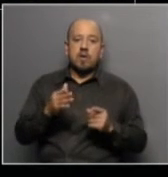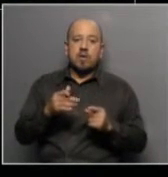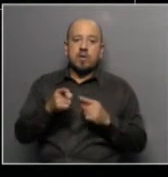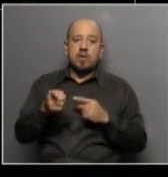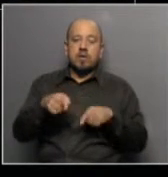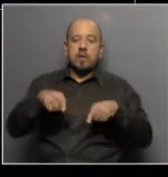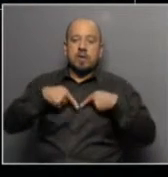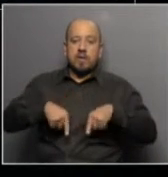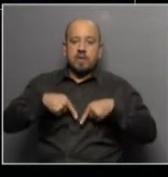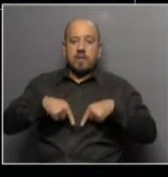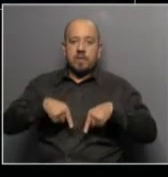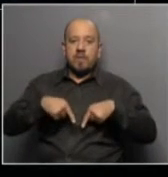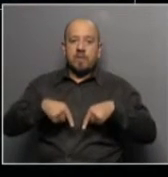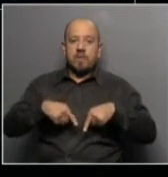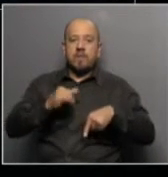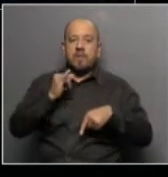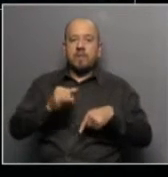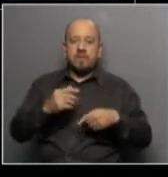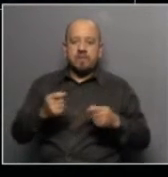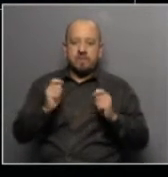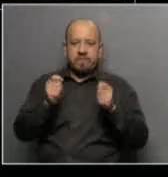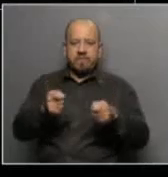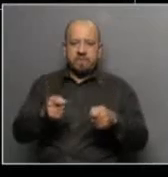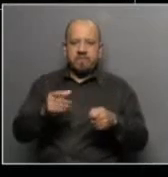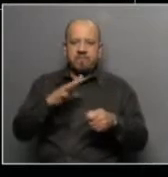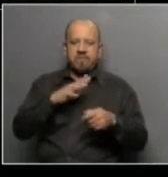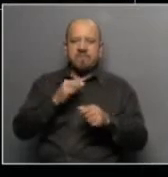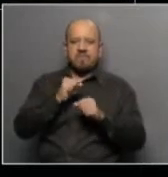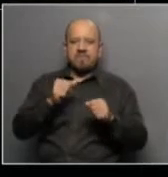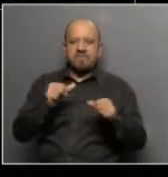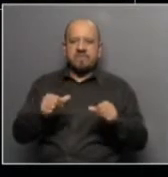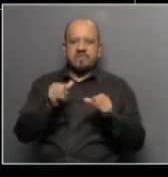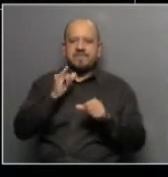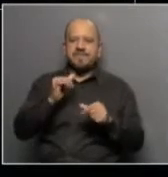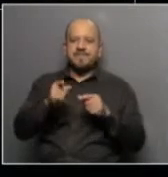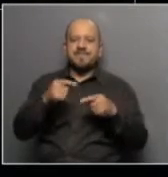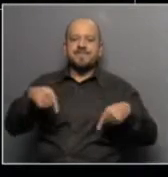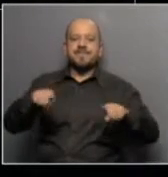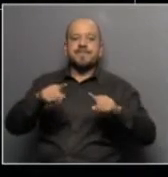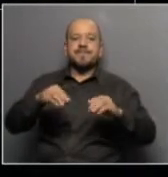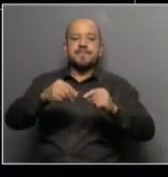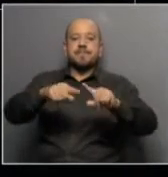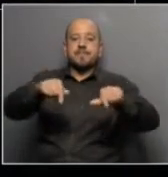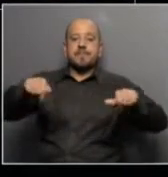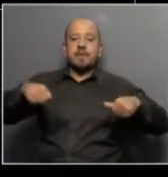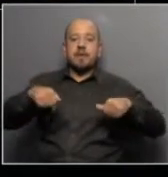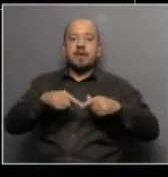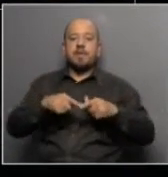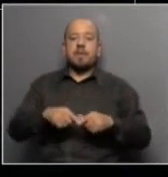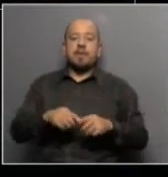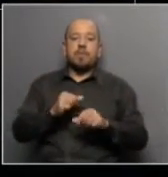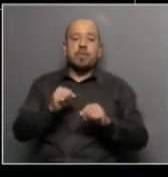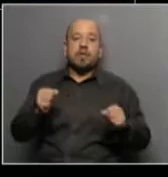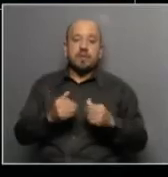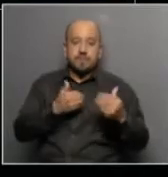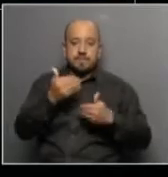la Intendencia sí provee y tiene herramientas para ello es tierra para justamente el